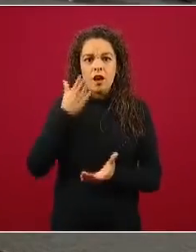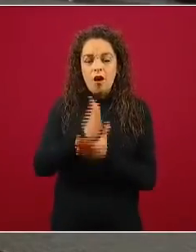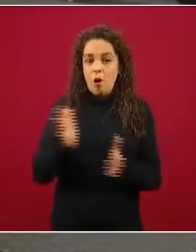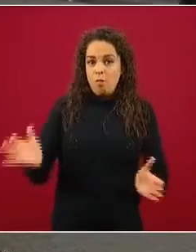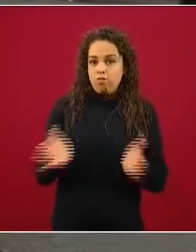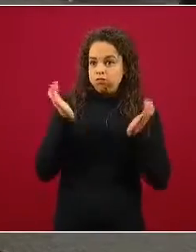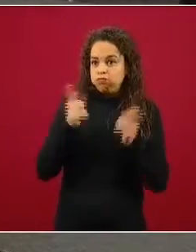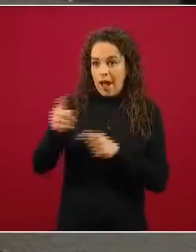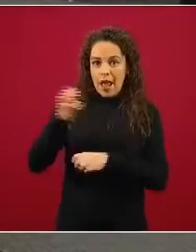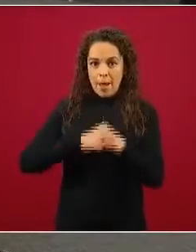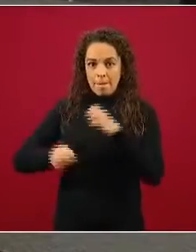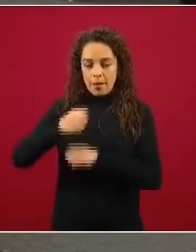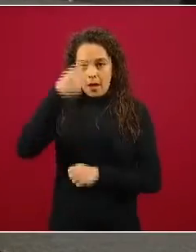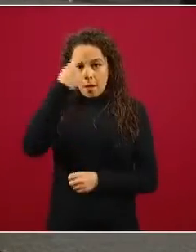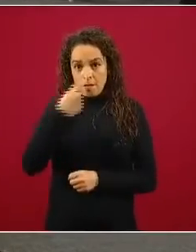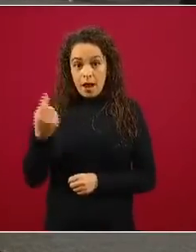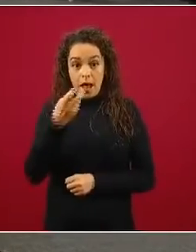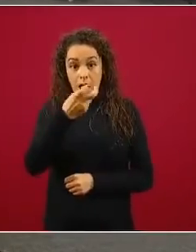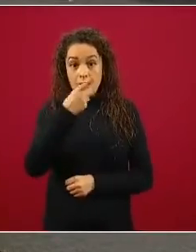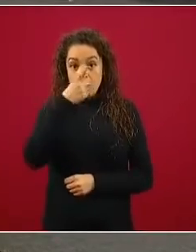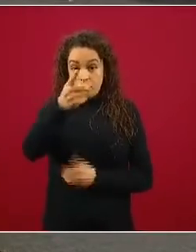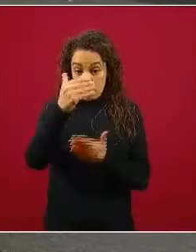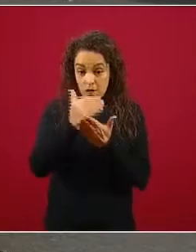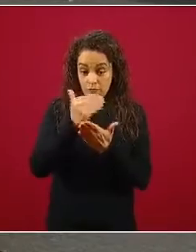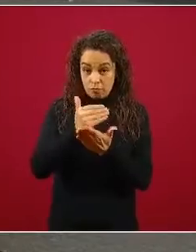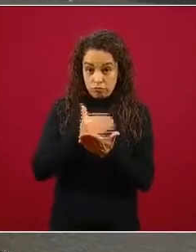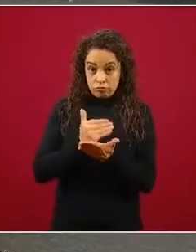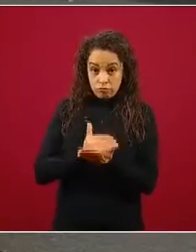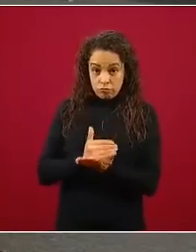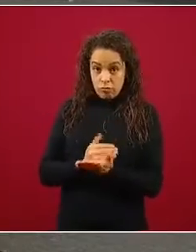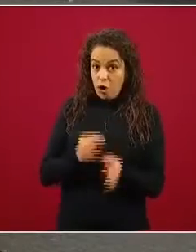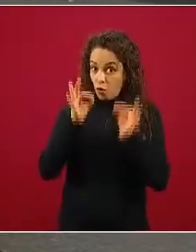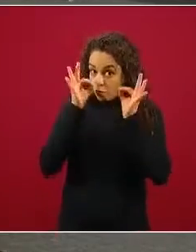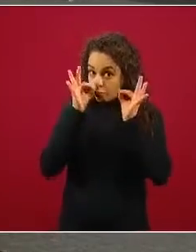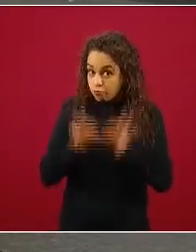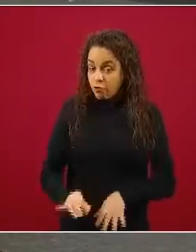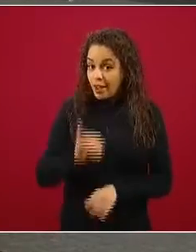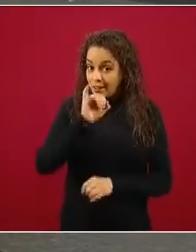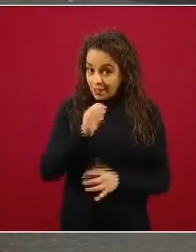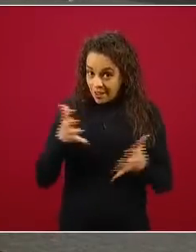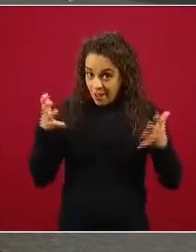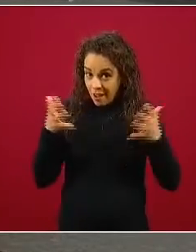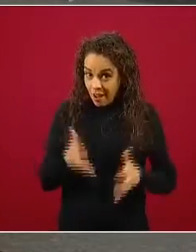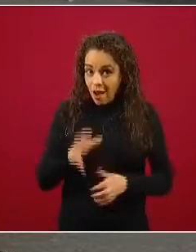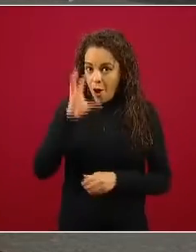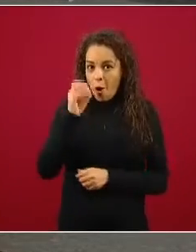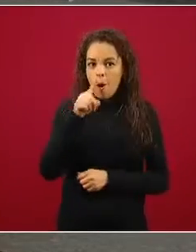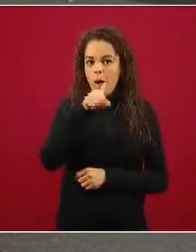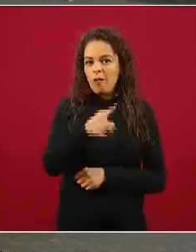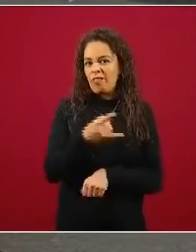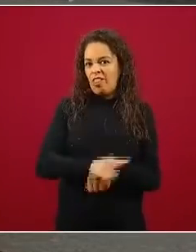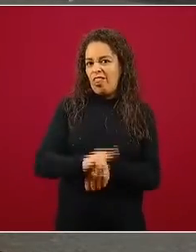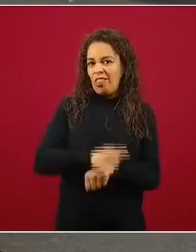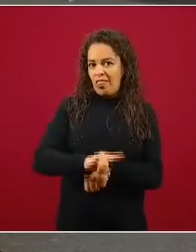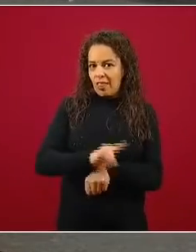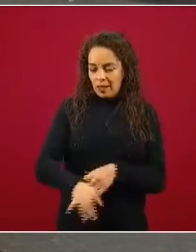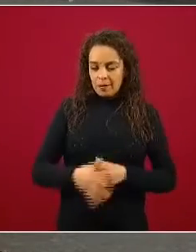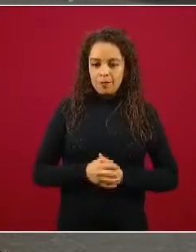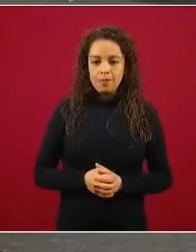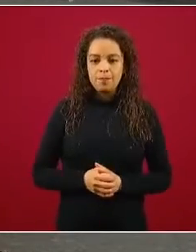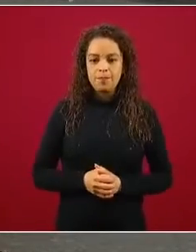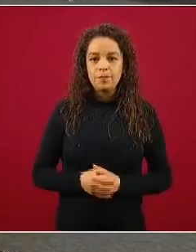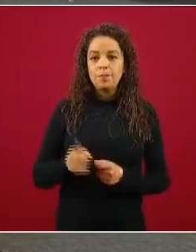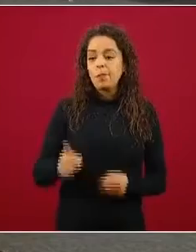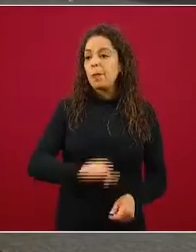lo que hayan descrito en el cuestionario sea fidedigno, realmente se esté aplicando? Para el secretario de